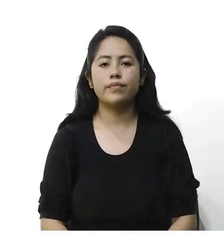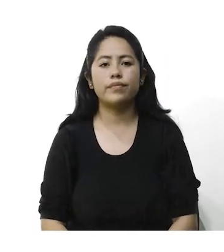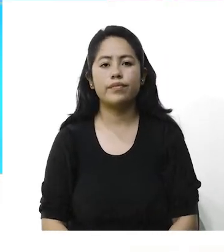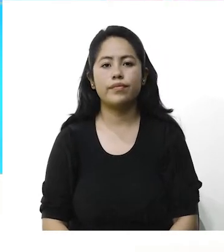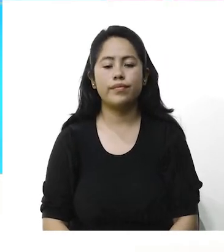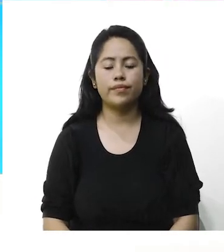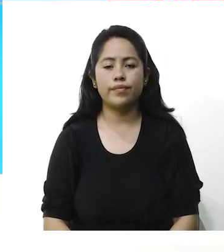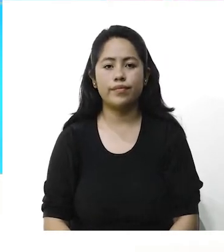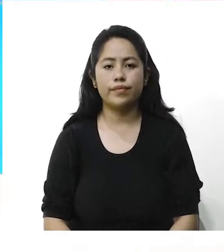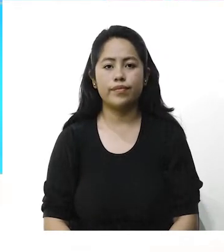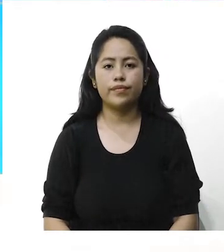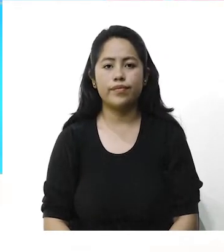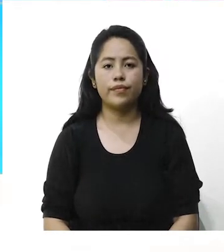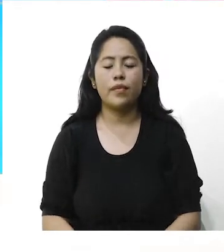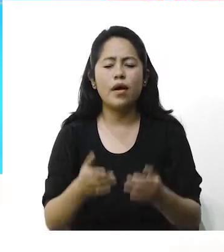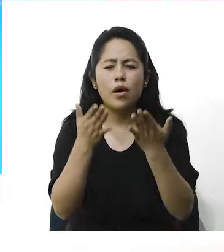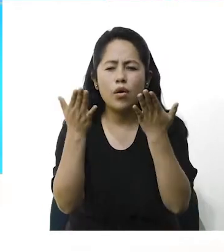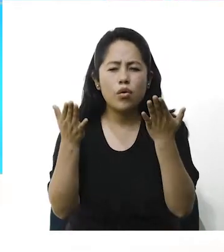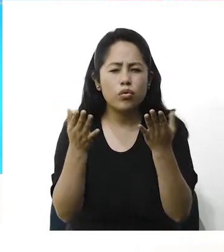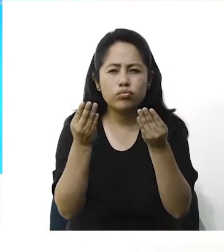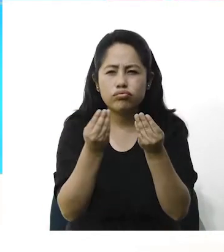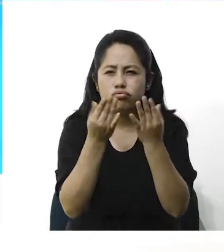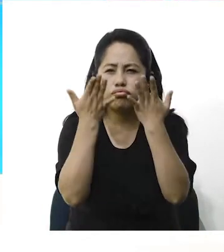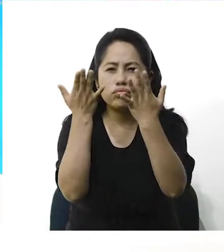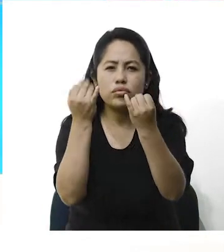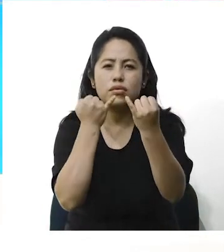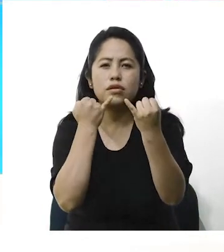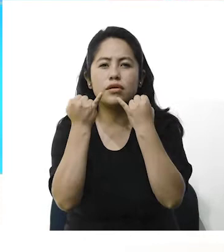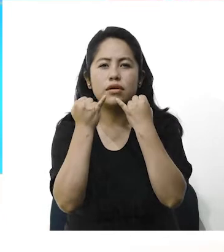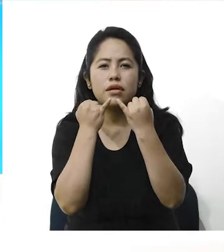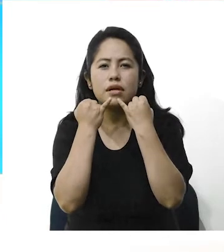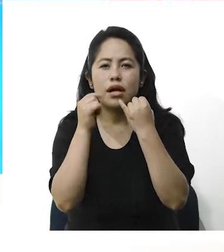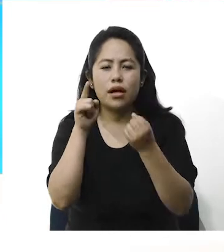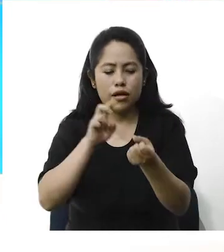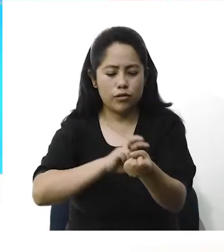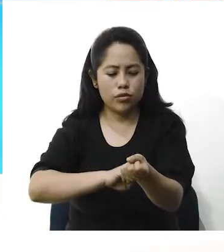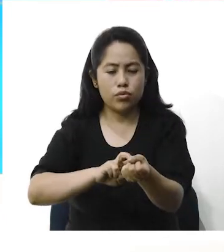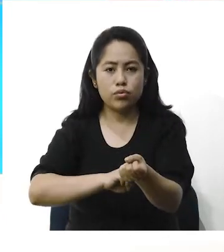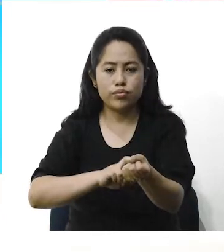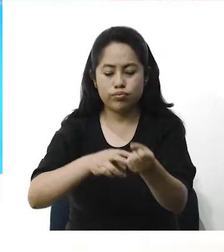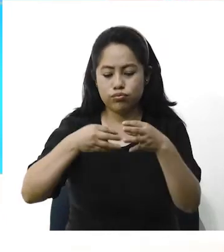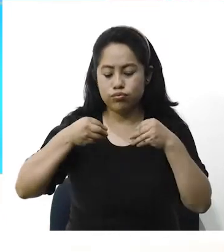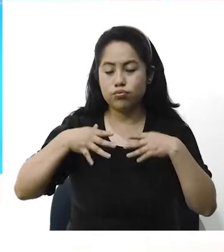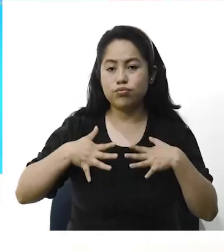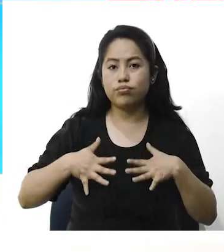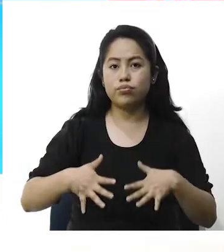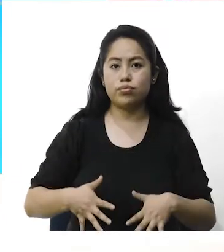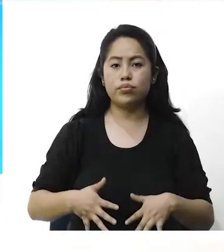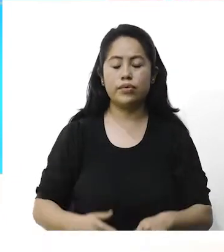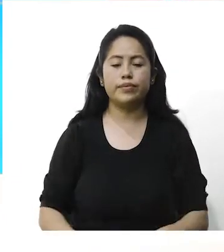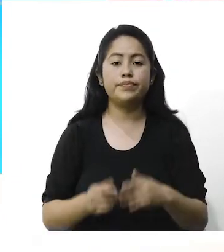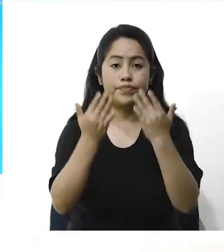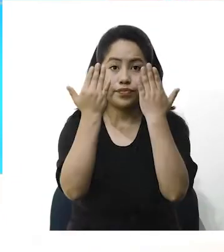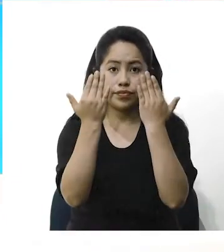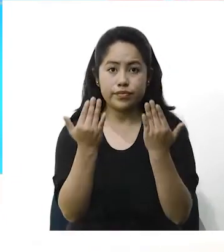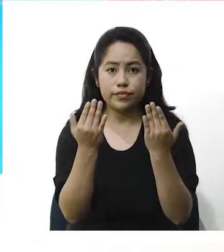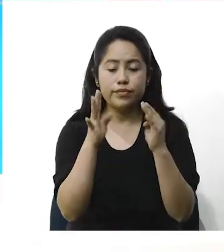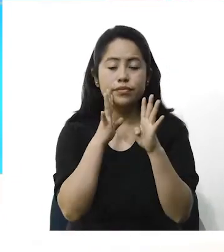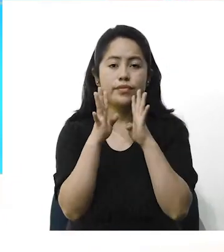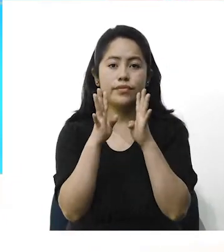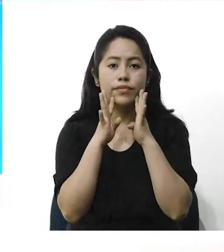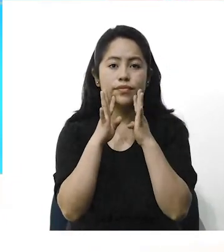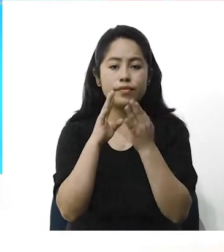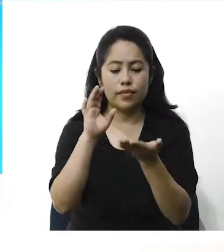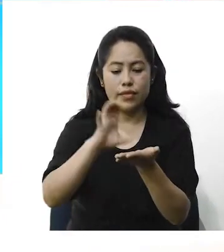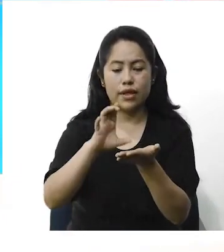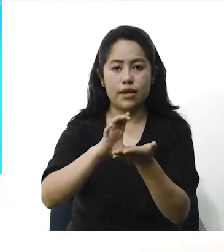¿para dónde van a llevar la información? Al sistema nervioso central. Ahora, les hablaré de las células